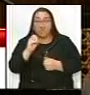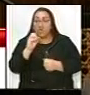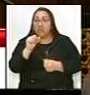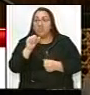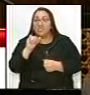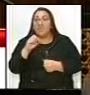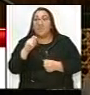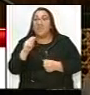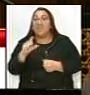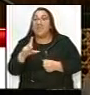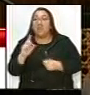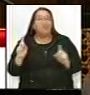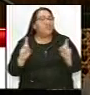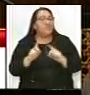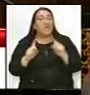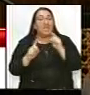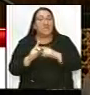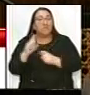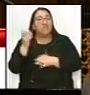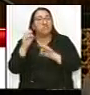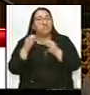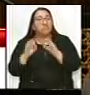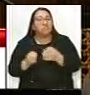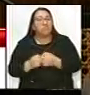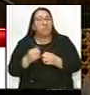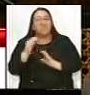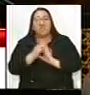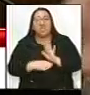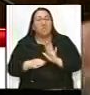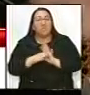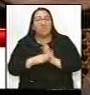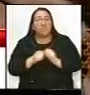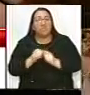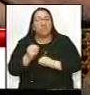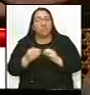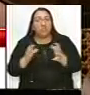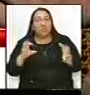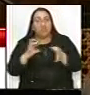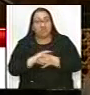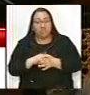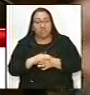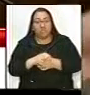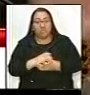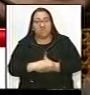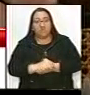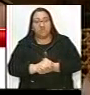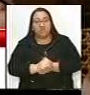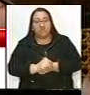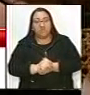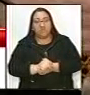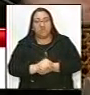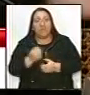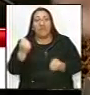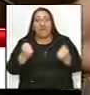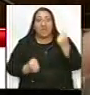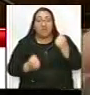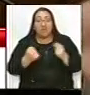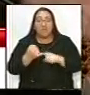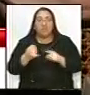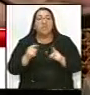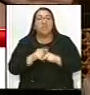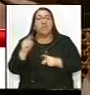que ésta se debe calcular contemplando como mínimo los costos asociados esto es los costos de transporte y el